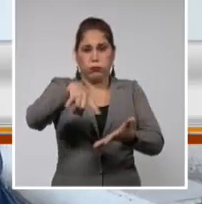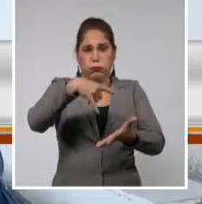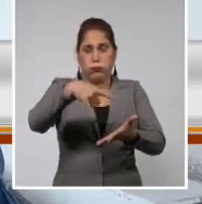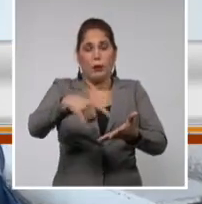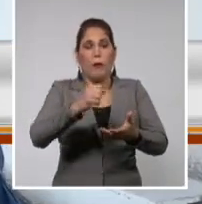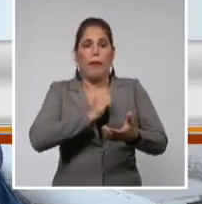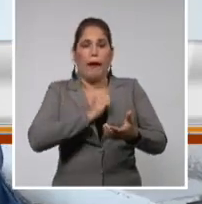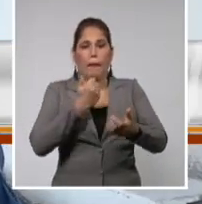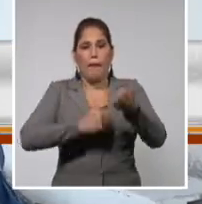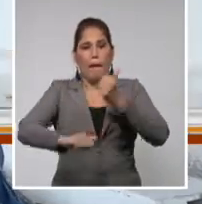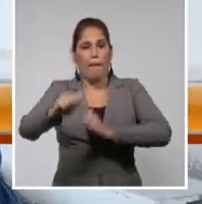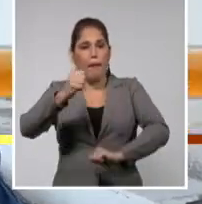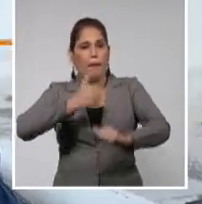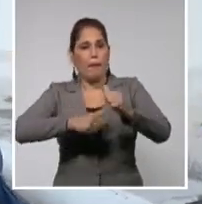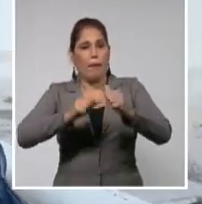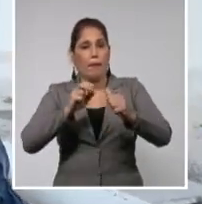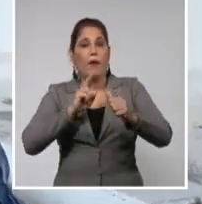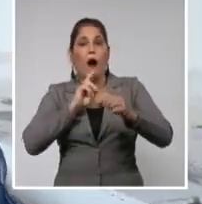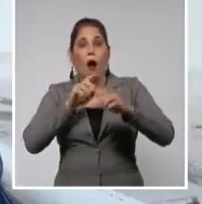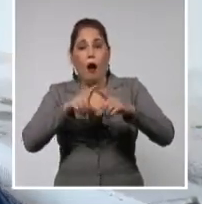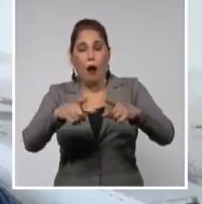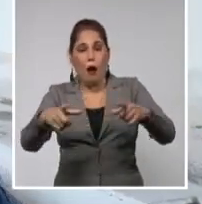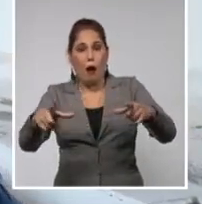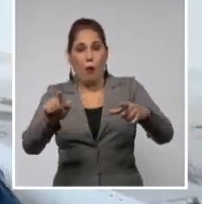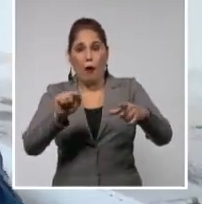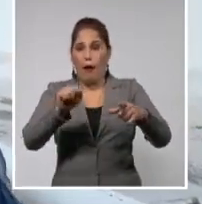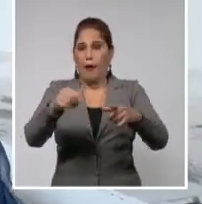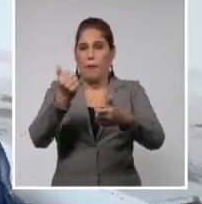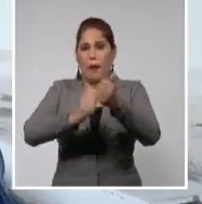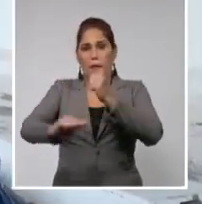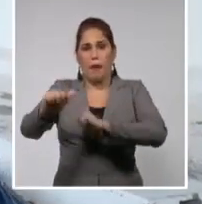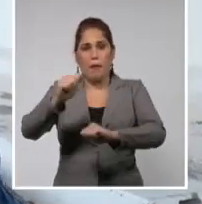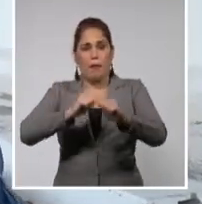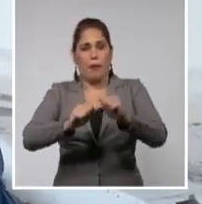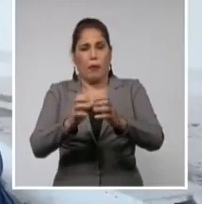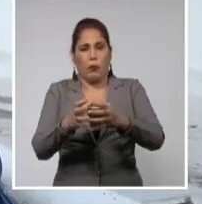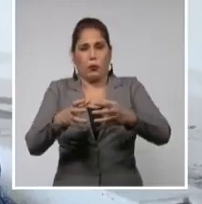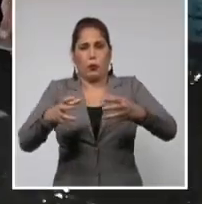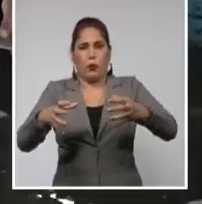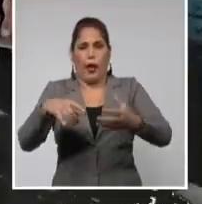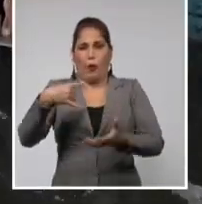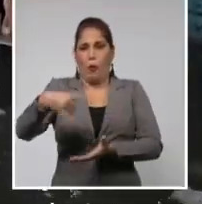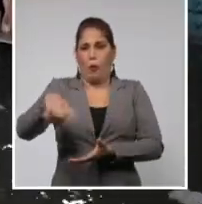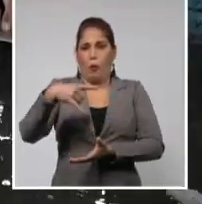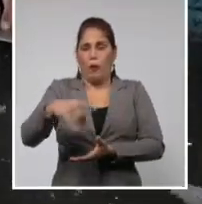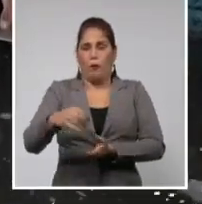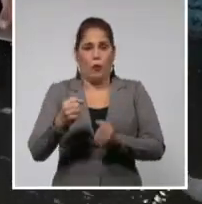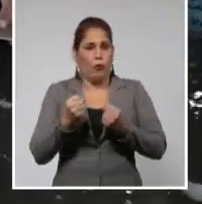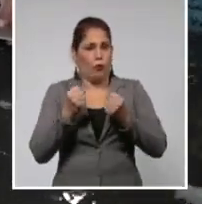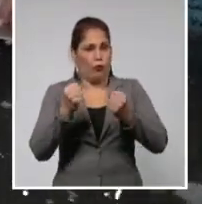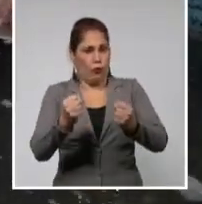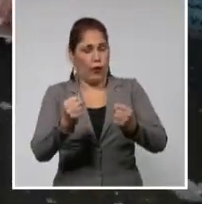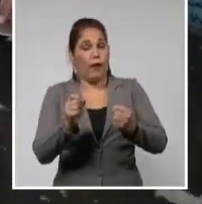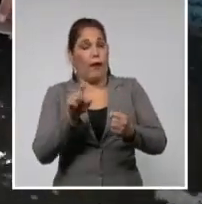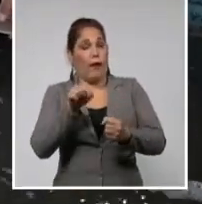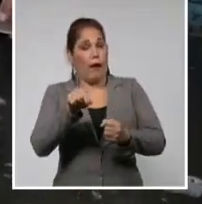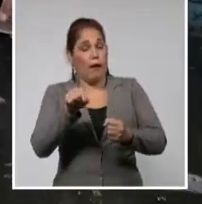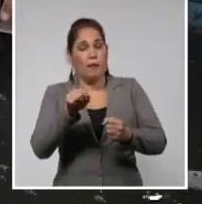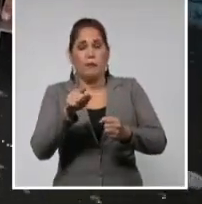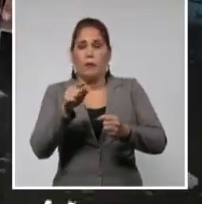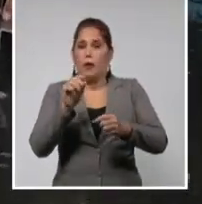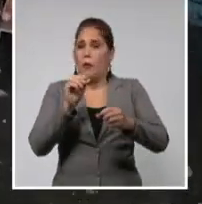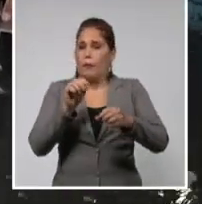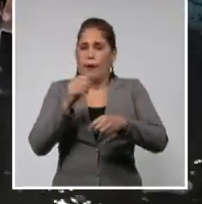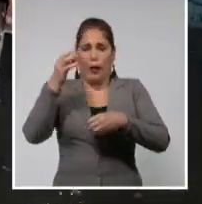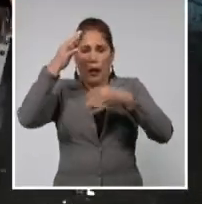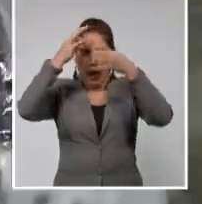bancos reproductores para reproducirlo y cebarlo aquí en la estación de forma intensiva. En el centro también se realiza el cultivo del